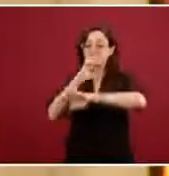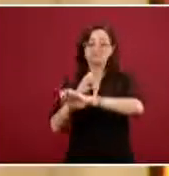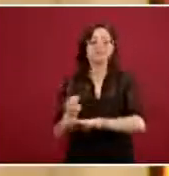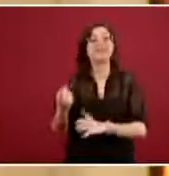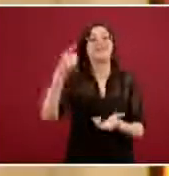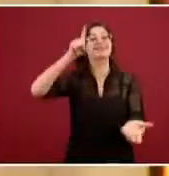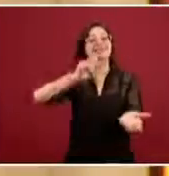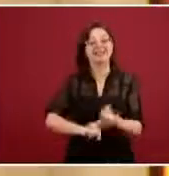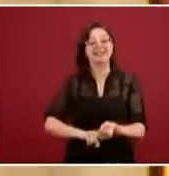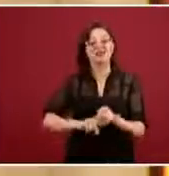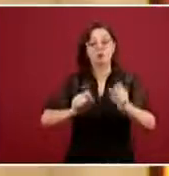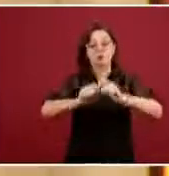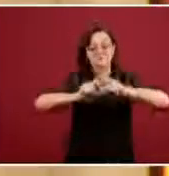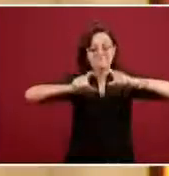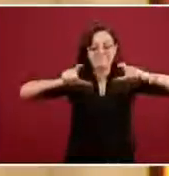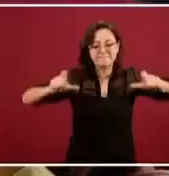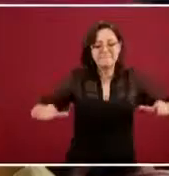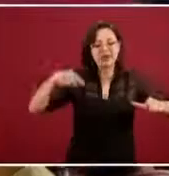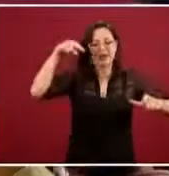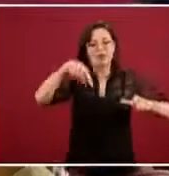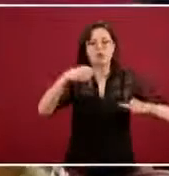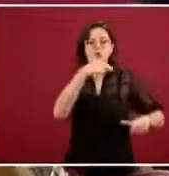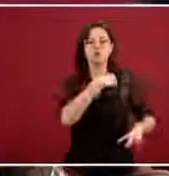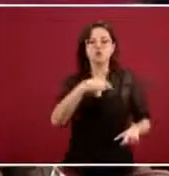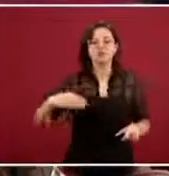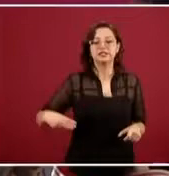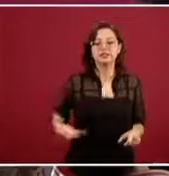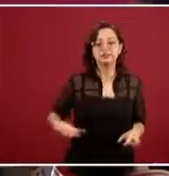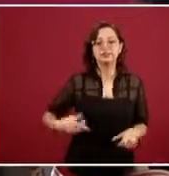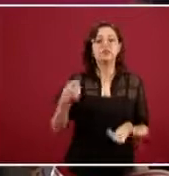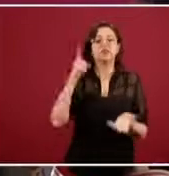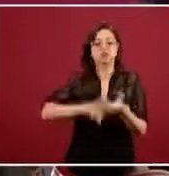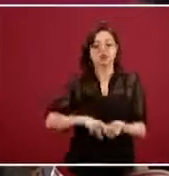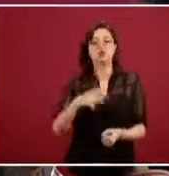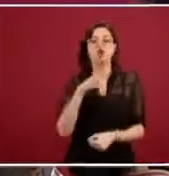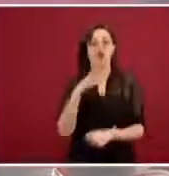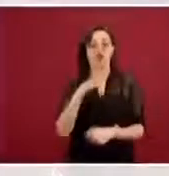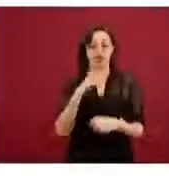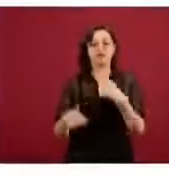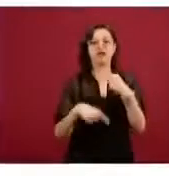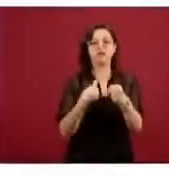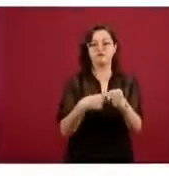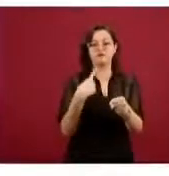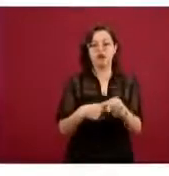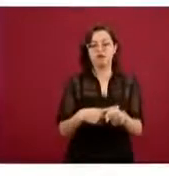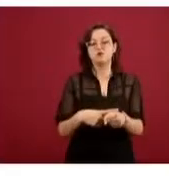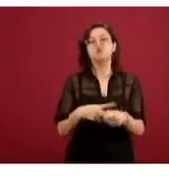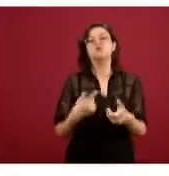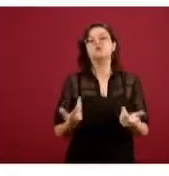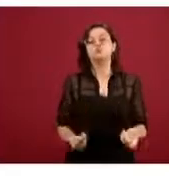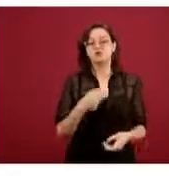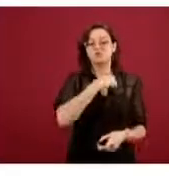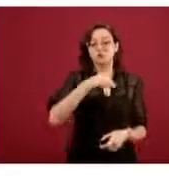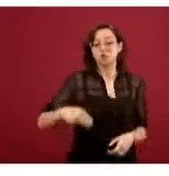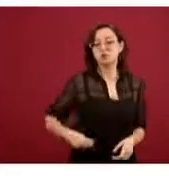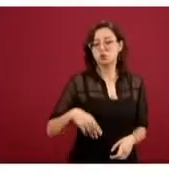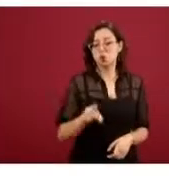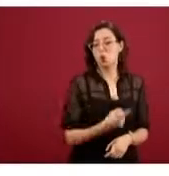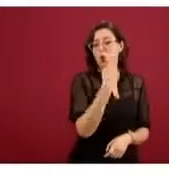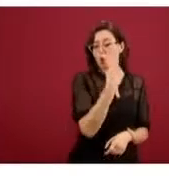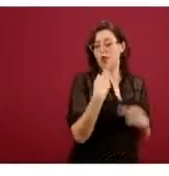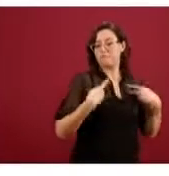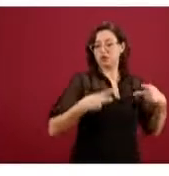la distribución por municipio en donde se han confirmado casos que va desde municipios con al menos un caso o más